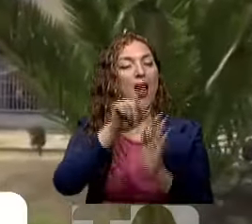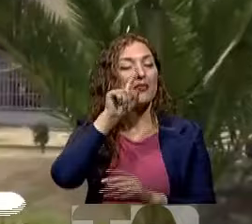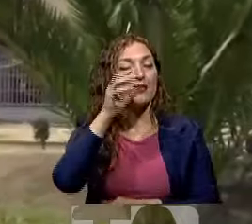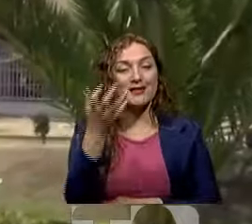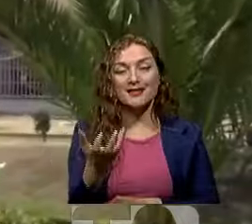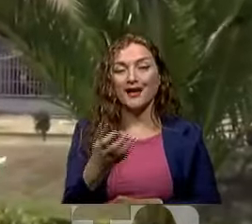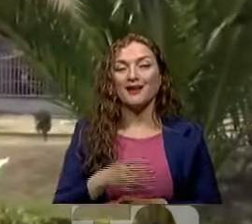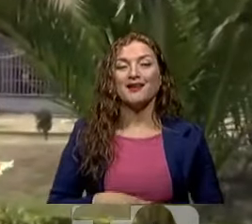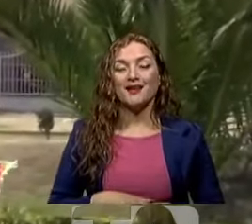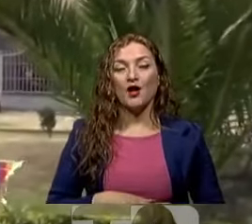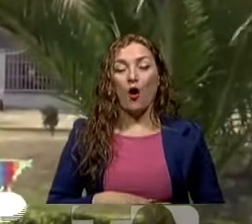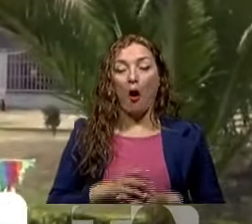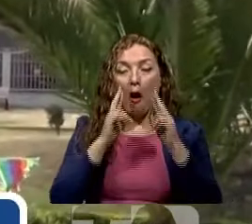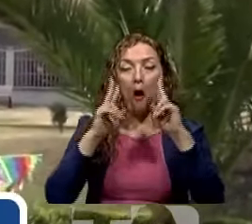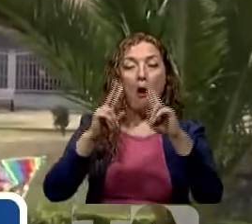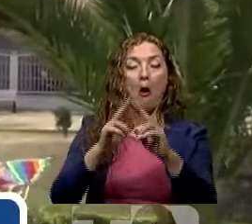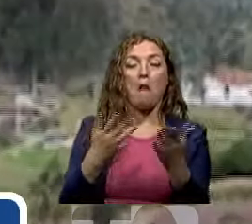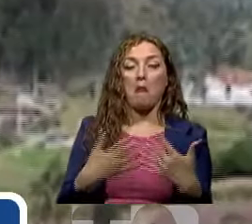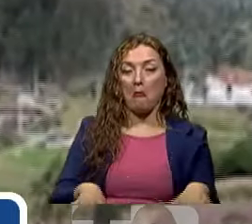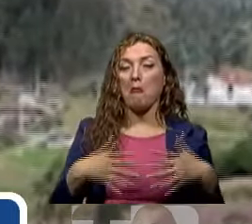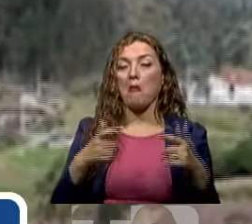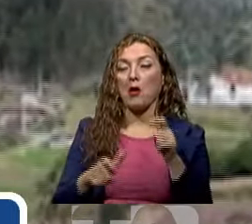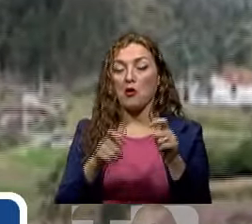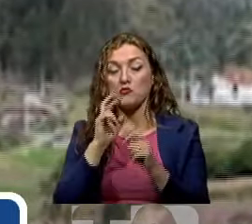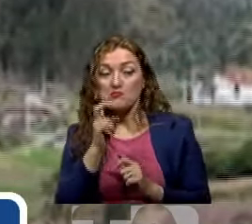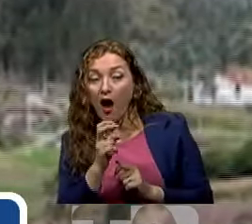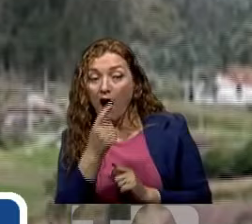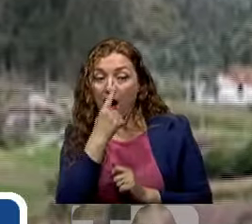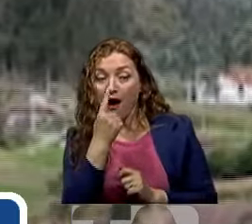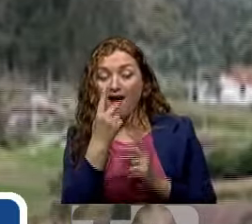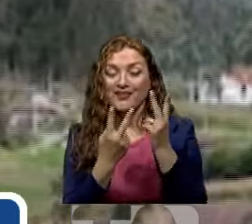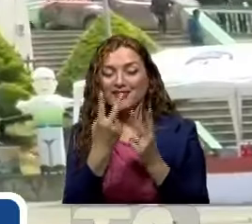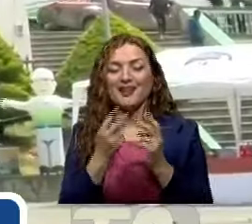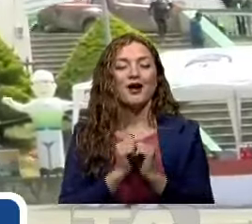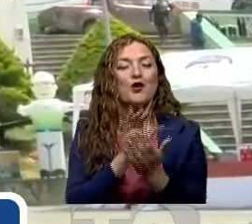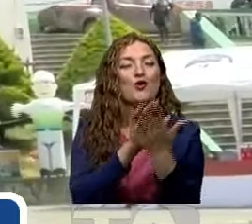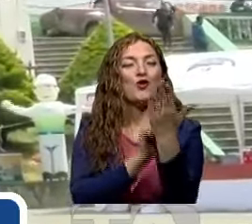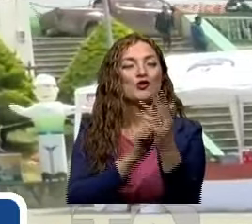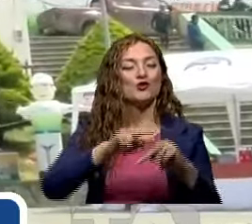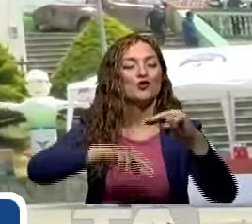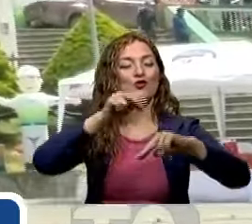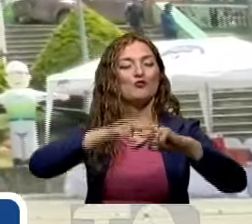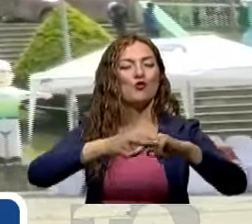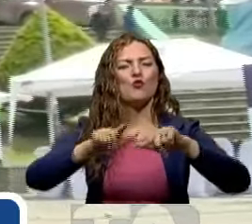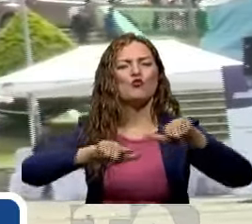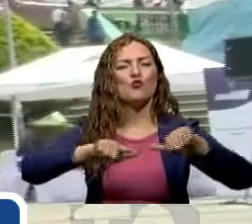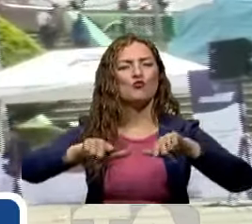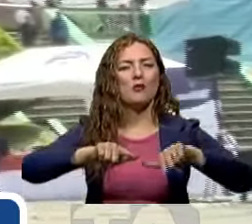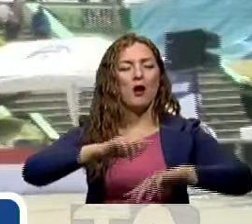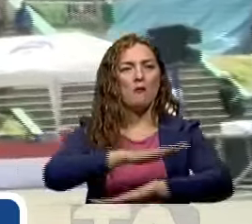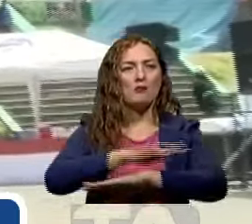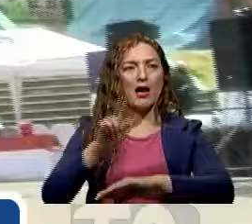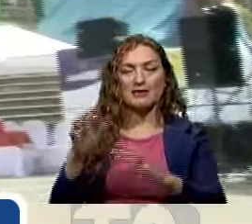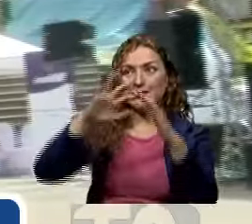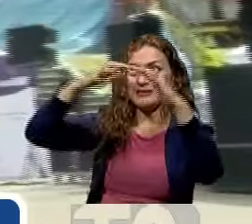Esta nominación abre paso al turismo, por ello la Prefectura del Cañar retomará el proyecto de la construcción de una plataforma de cristal en la cima